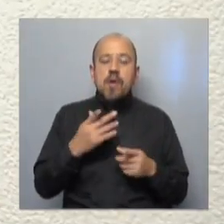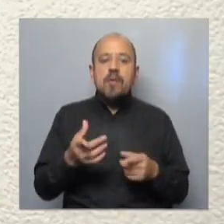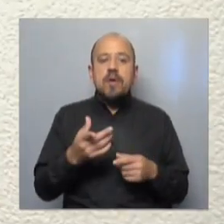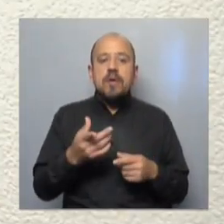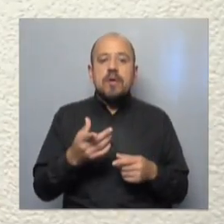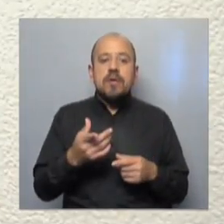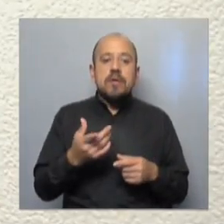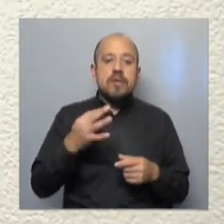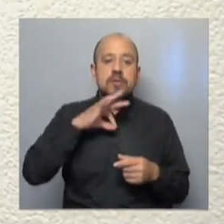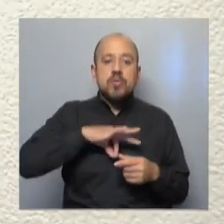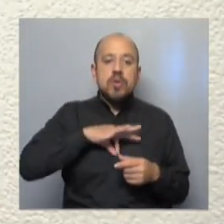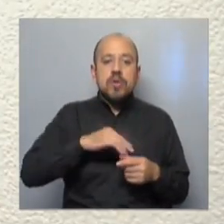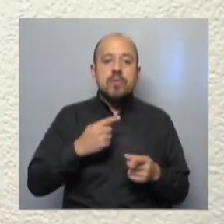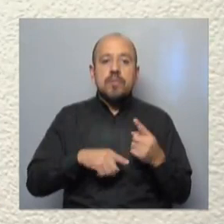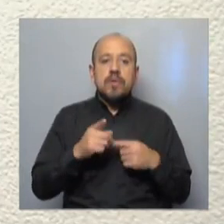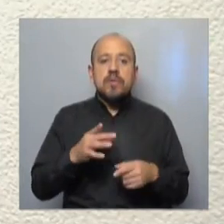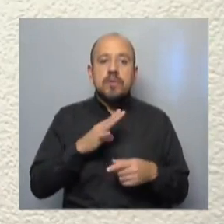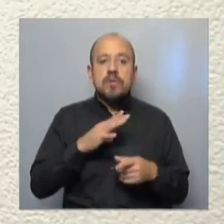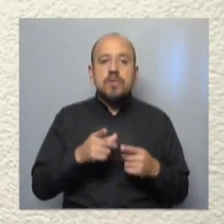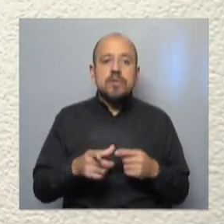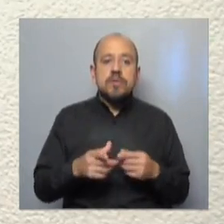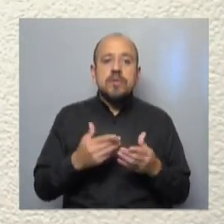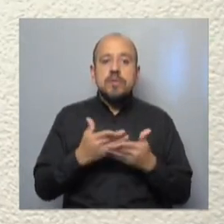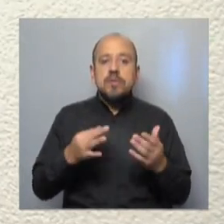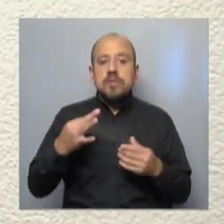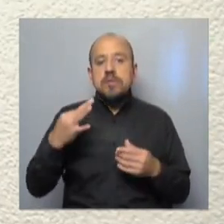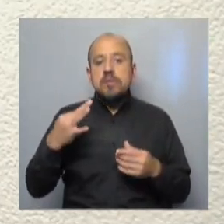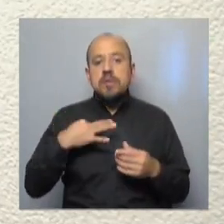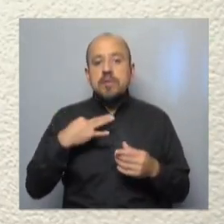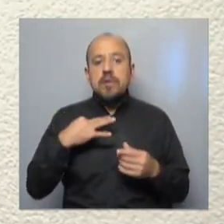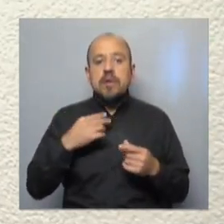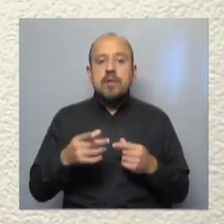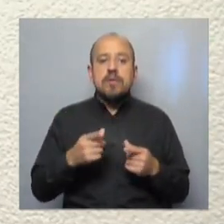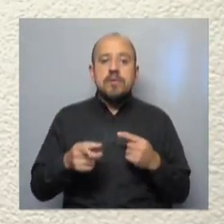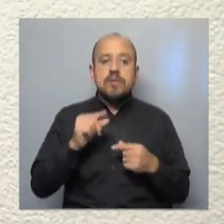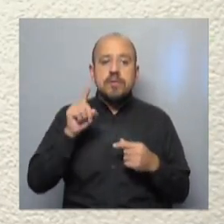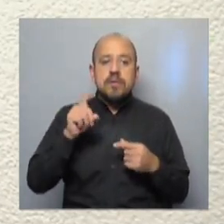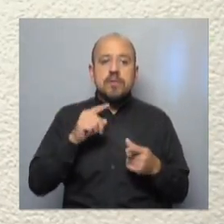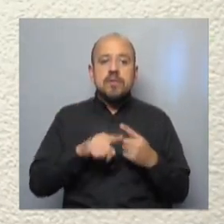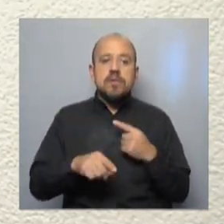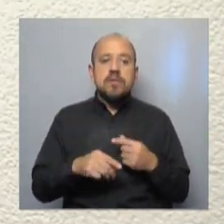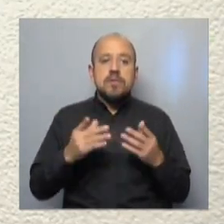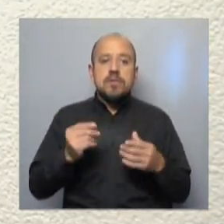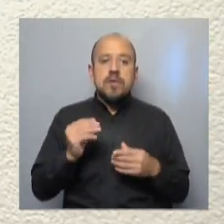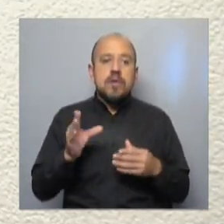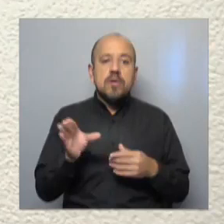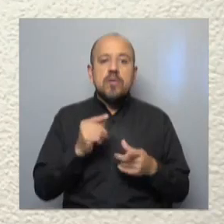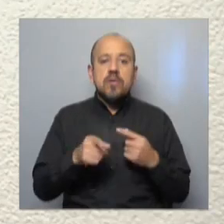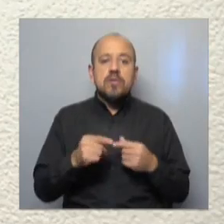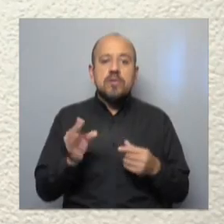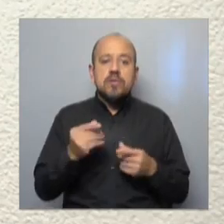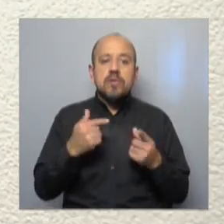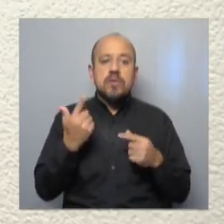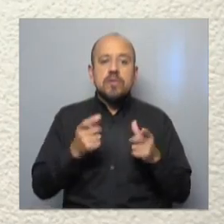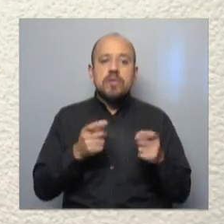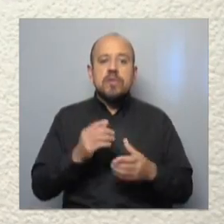pero tenemos que entender de una vez por todas que tenemos en riesgo la vida la vida del agua y la tierra es la vida de todos los seres